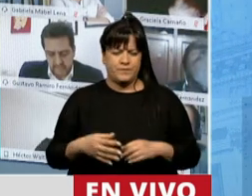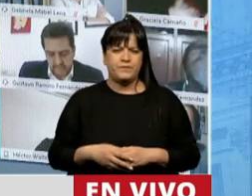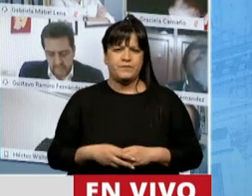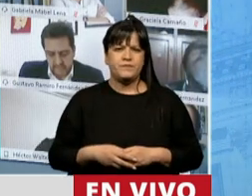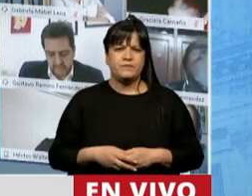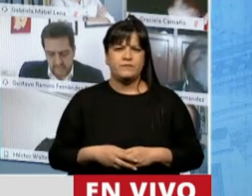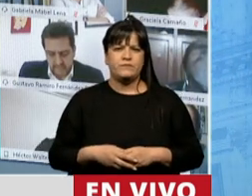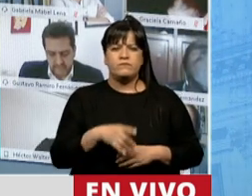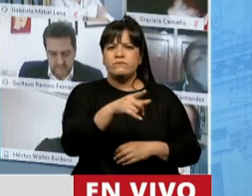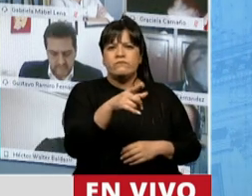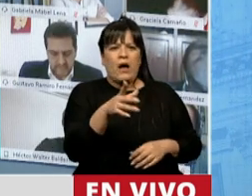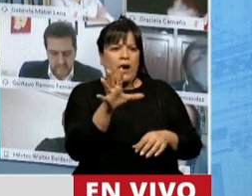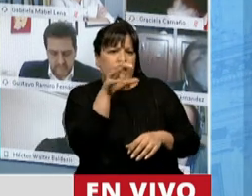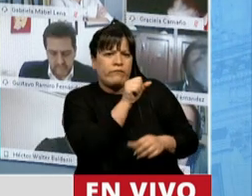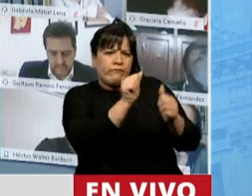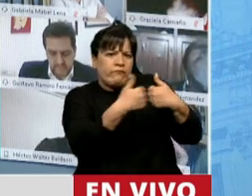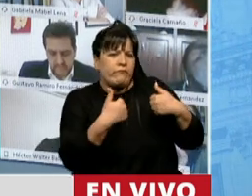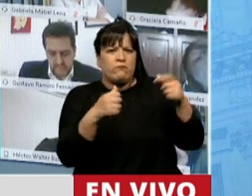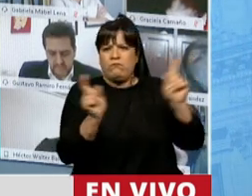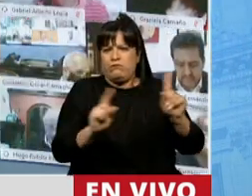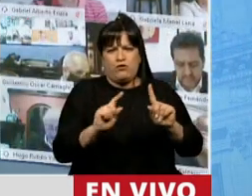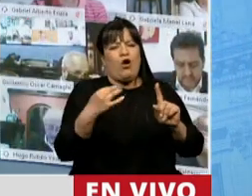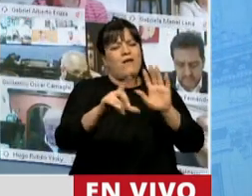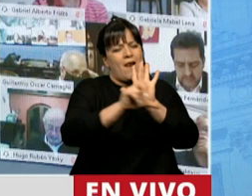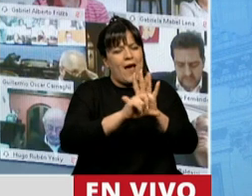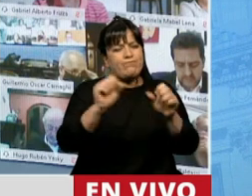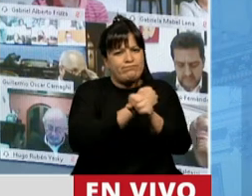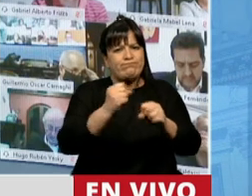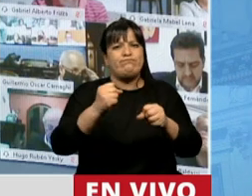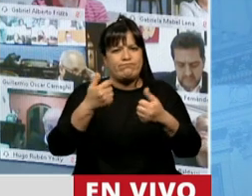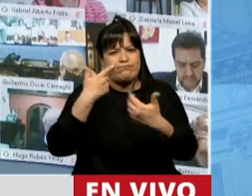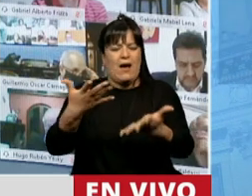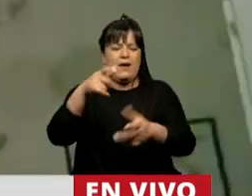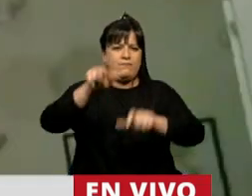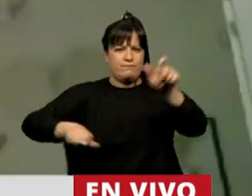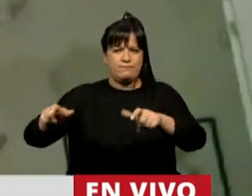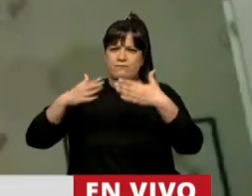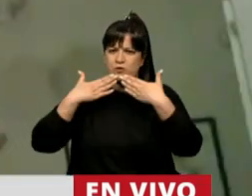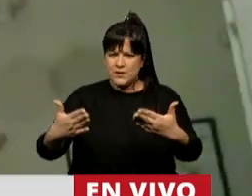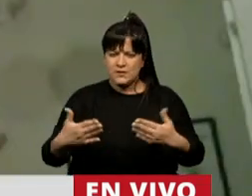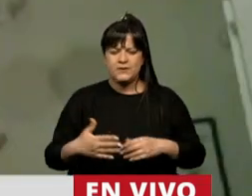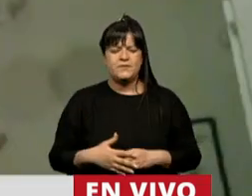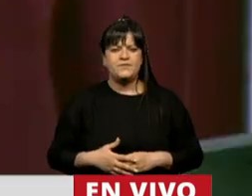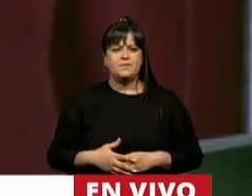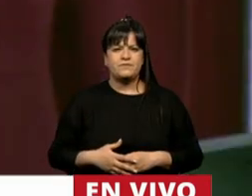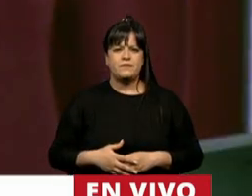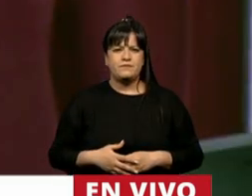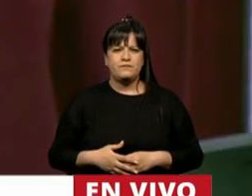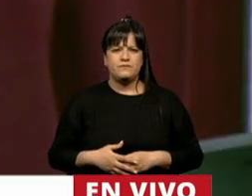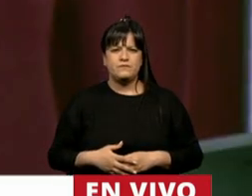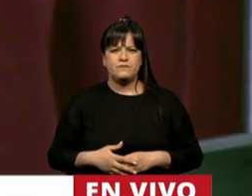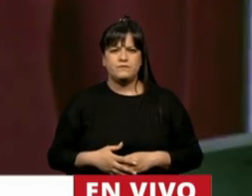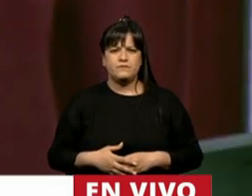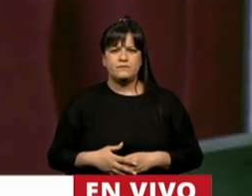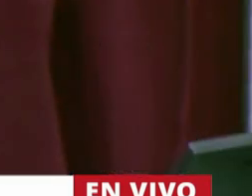caracteriza al desenvolvimiento institucional de nuestro país Muchas gracias gracias diputado